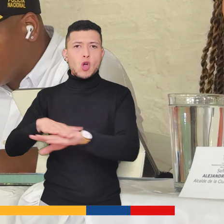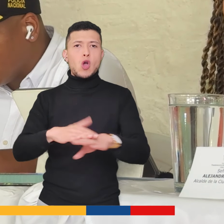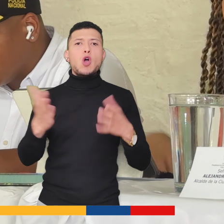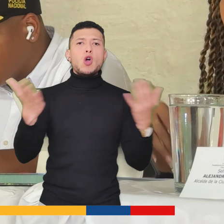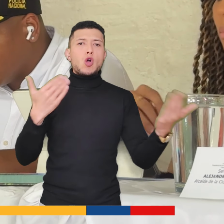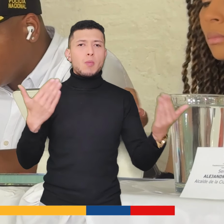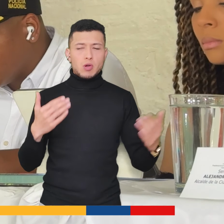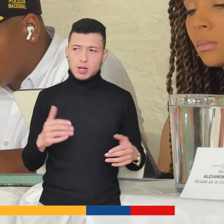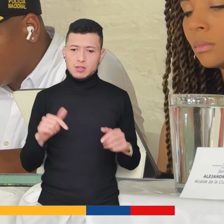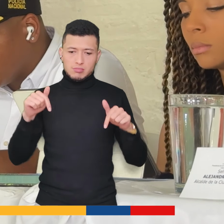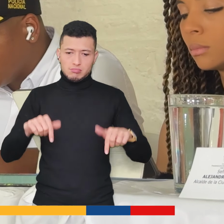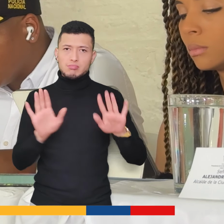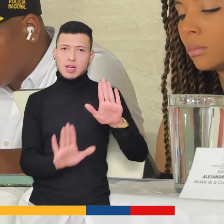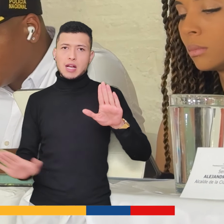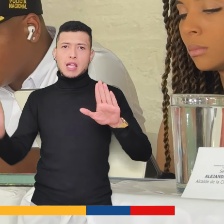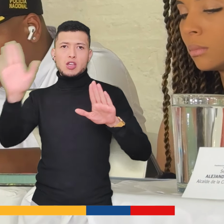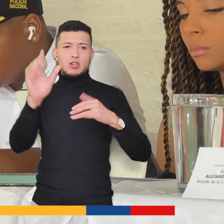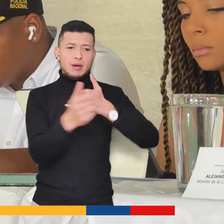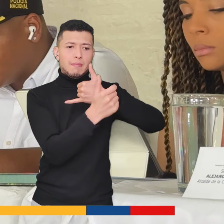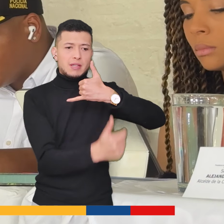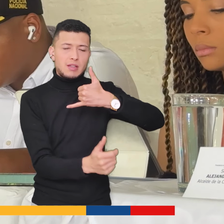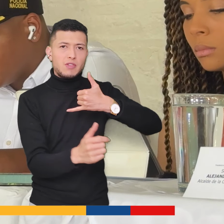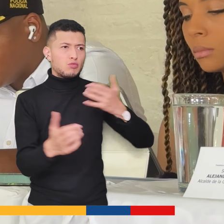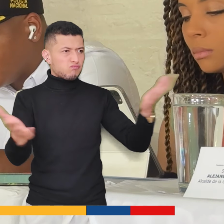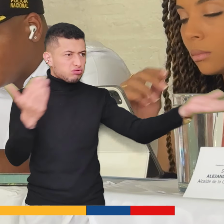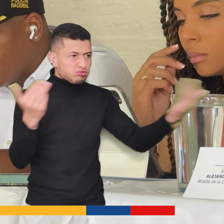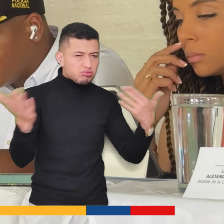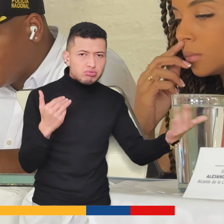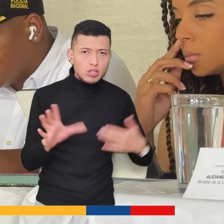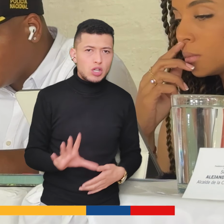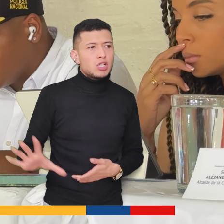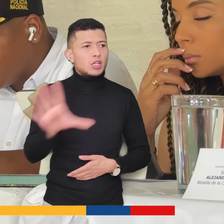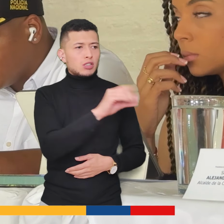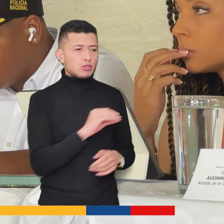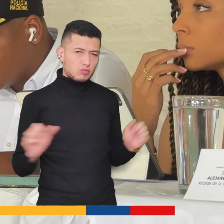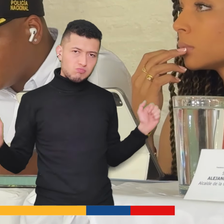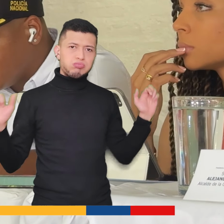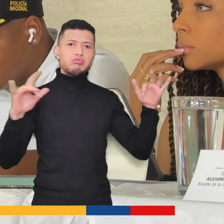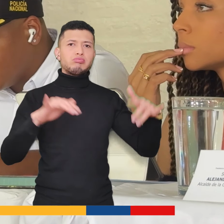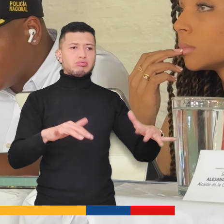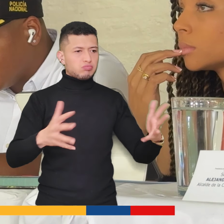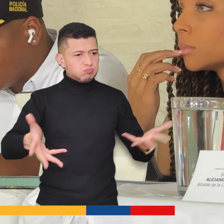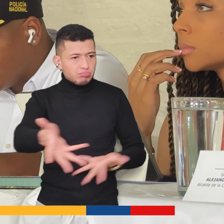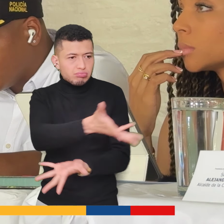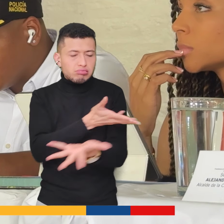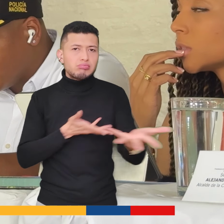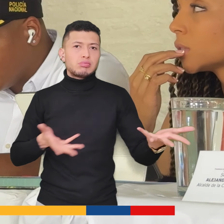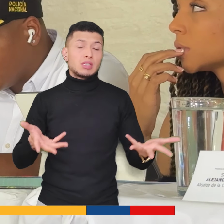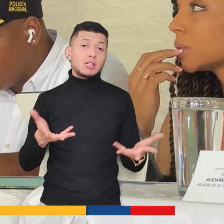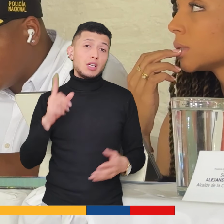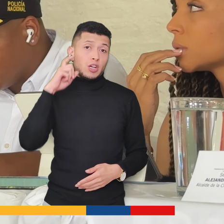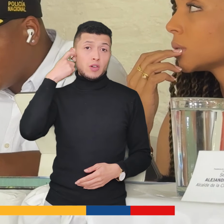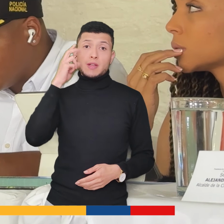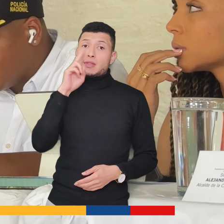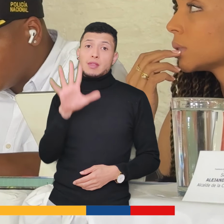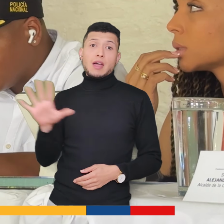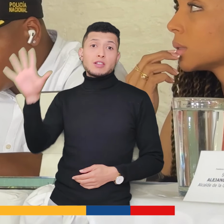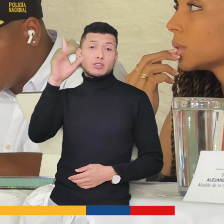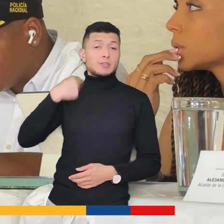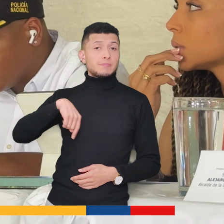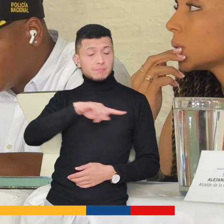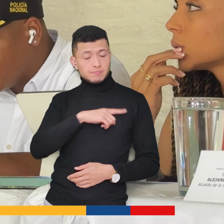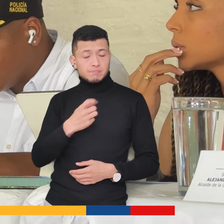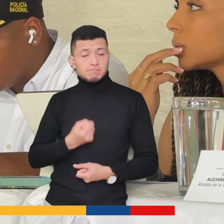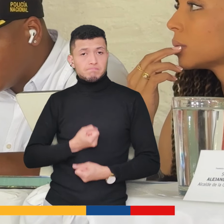esa convergencia regional Pacífico, y desde el gobierno nacional expresamos toda